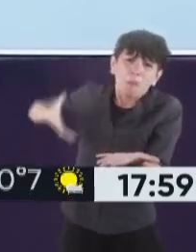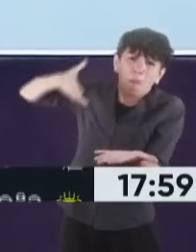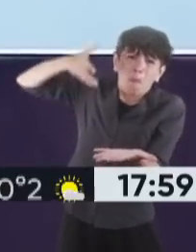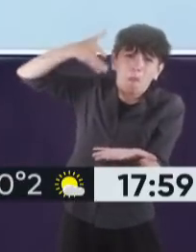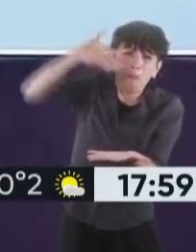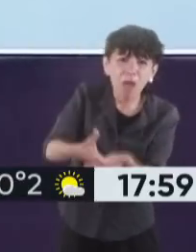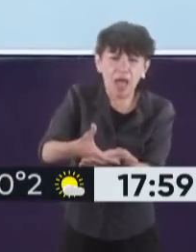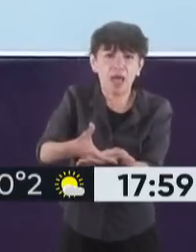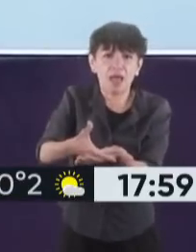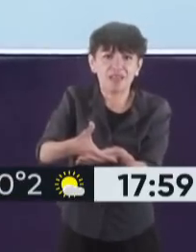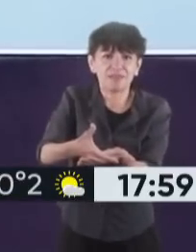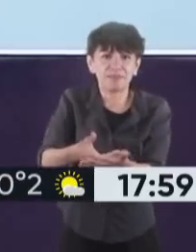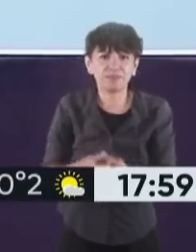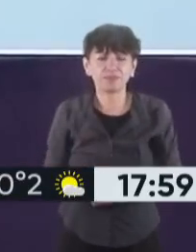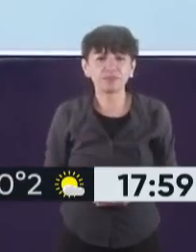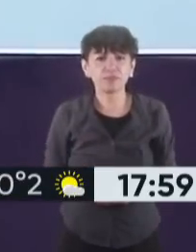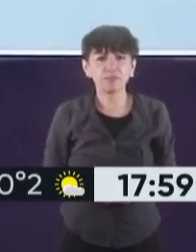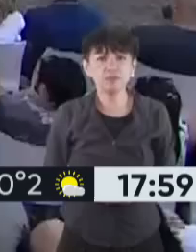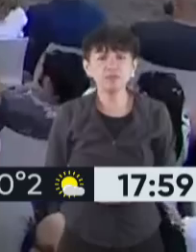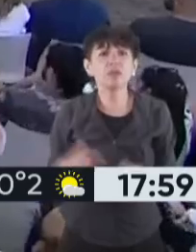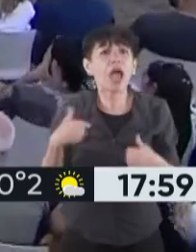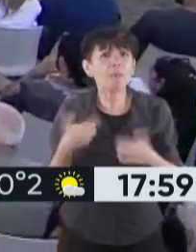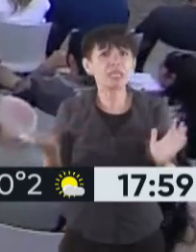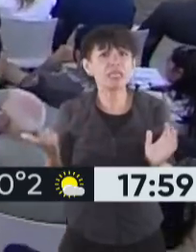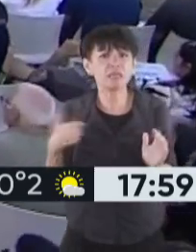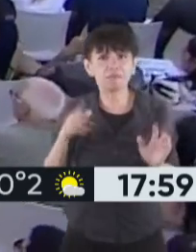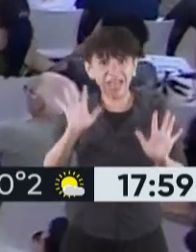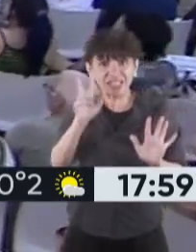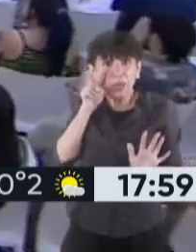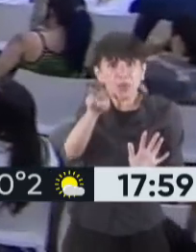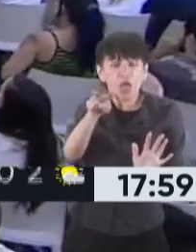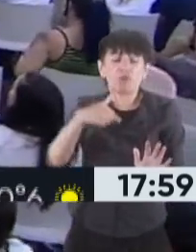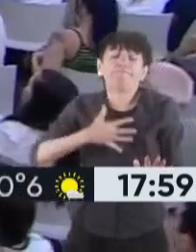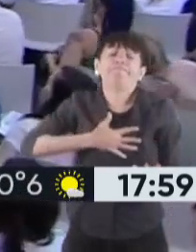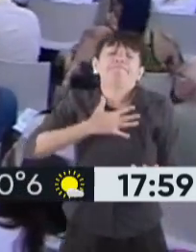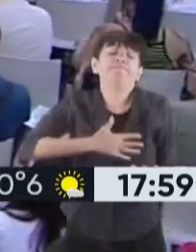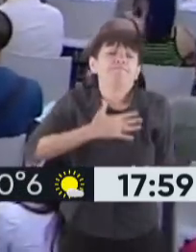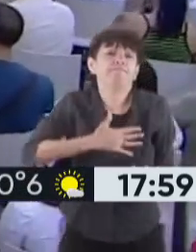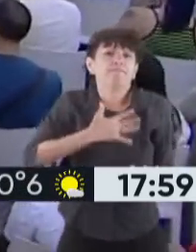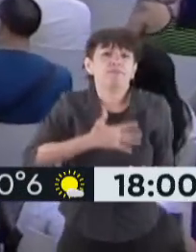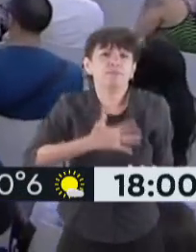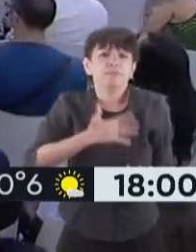que estamos viviendo ahora. Y a mí eso me pone contento, porque